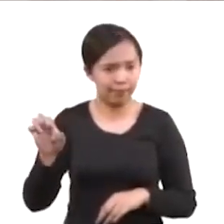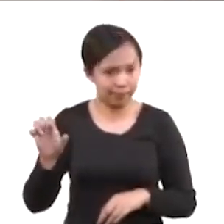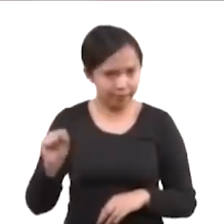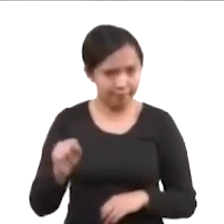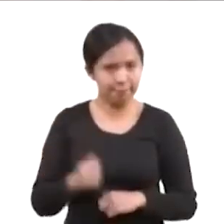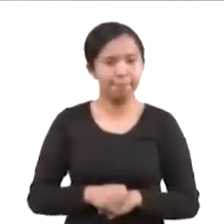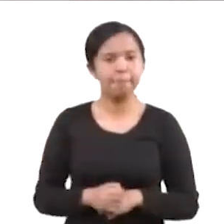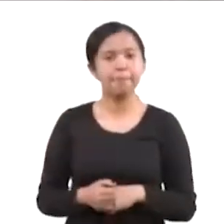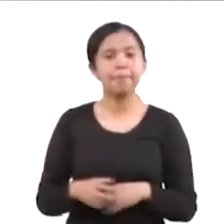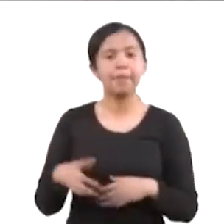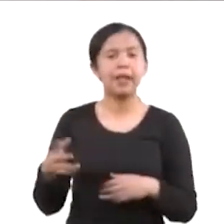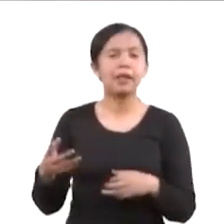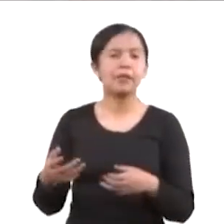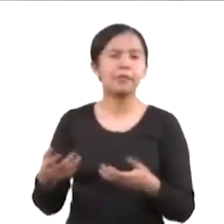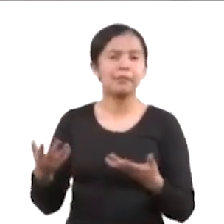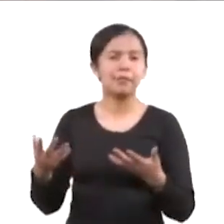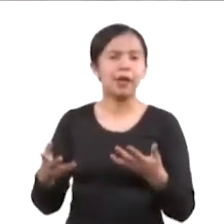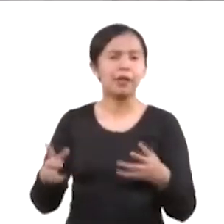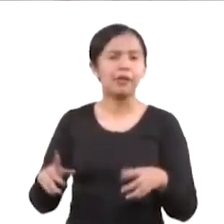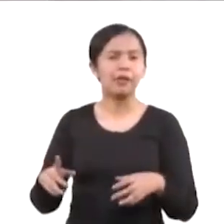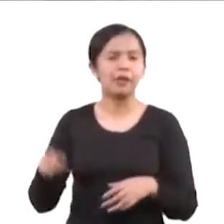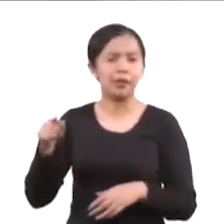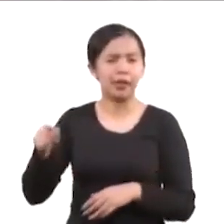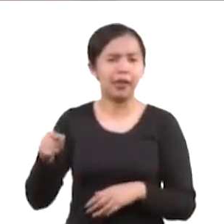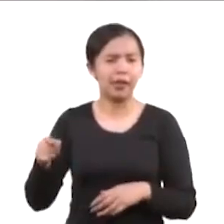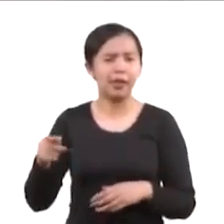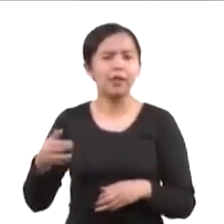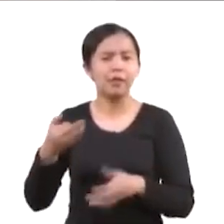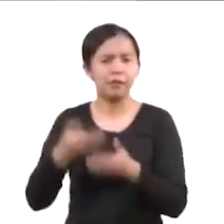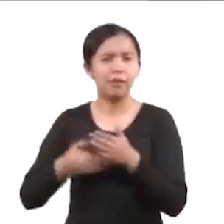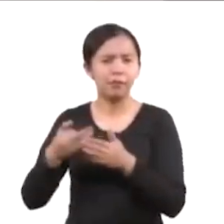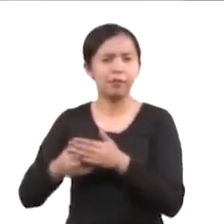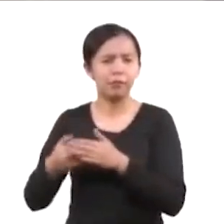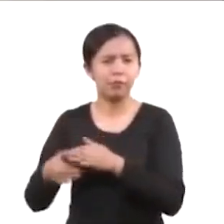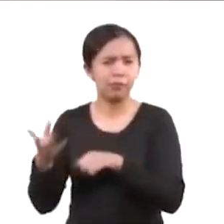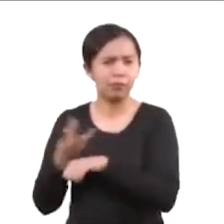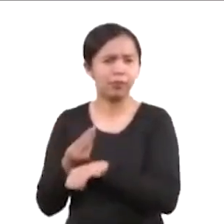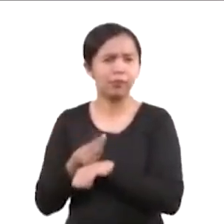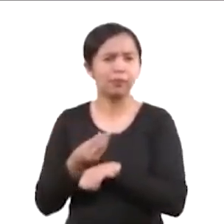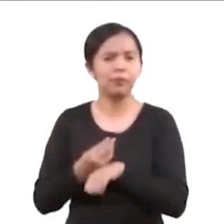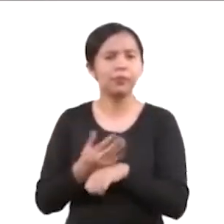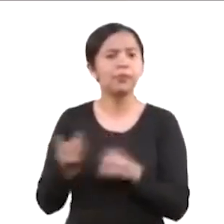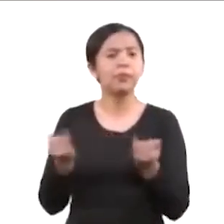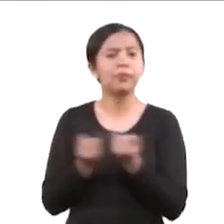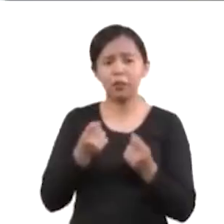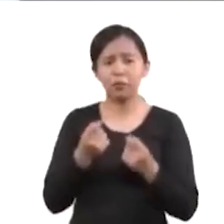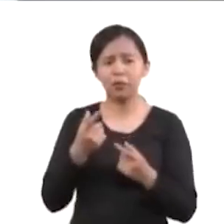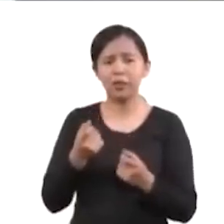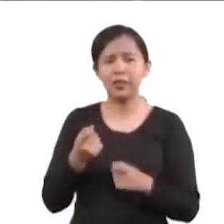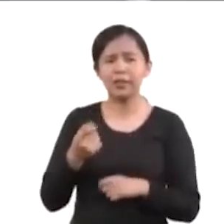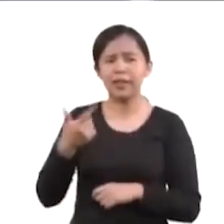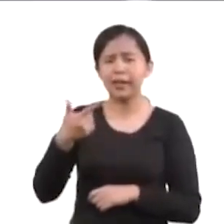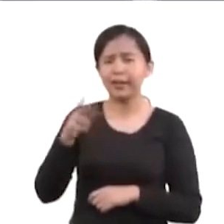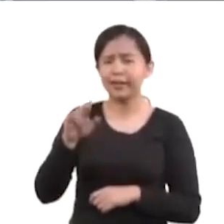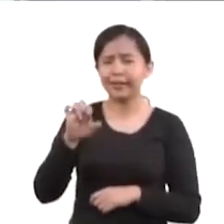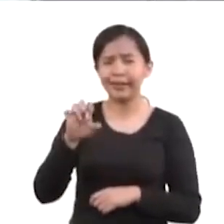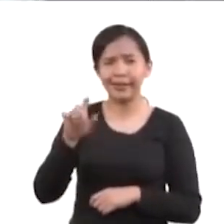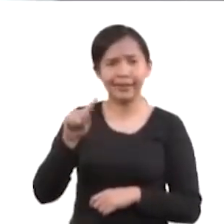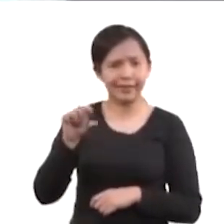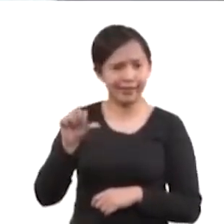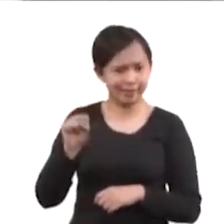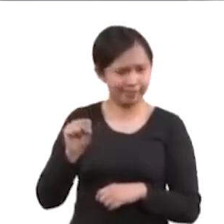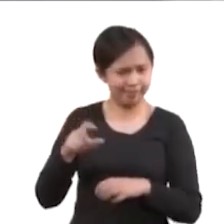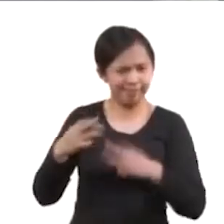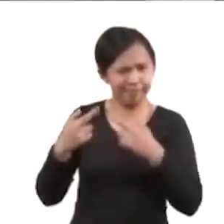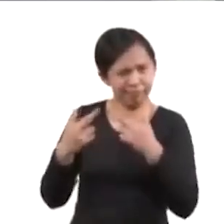gobierno federal tomó la decisión de realizar la intervención y encargársela al gobierno capitalino para evitar riesgos mayores frente a sismos.